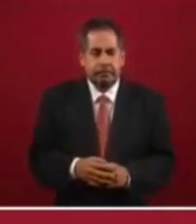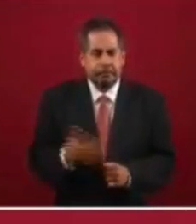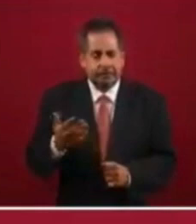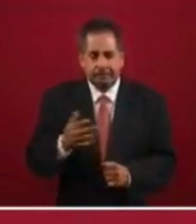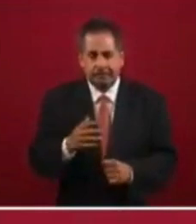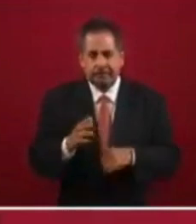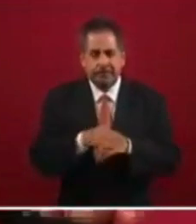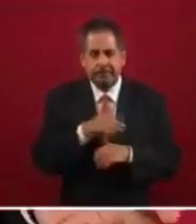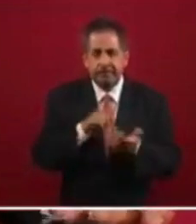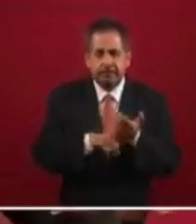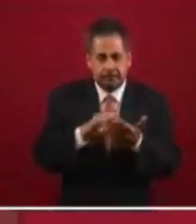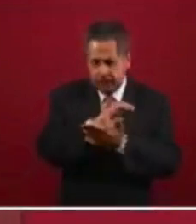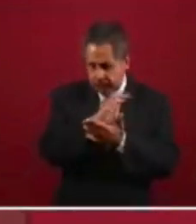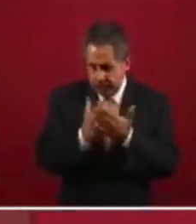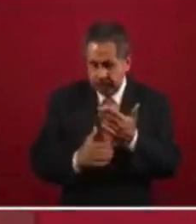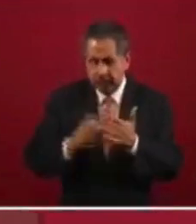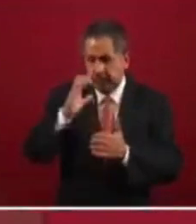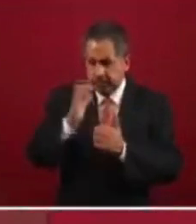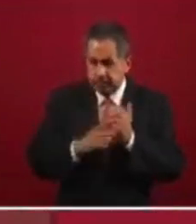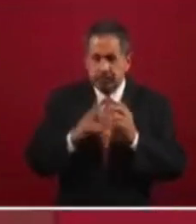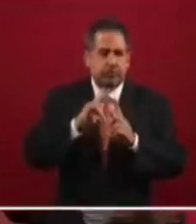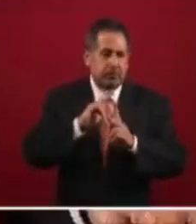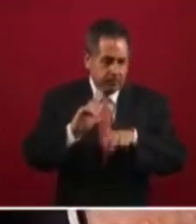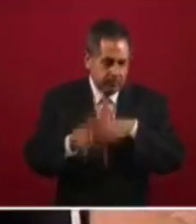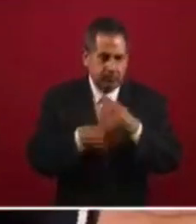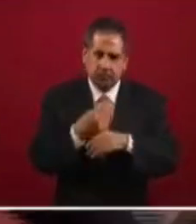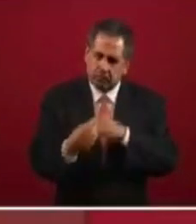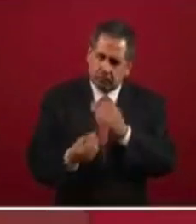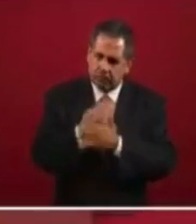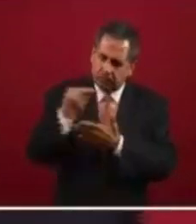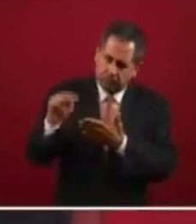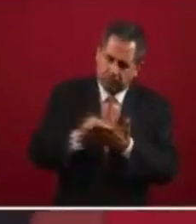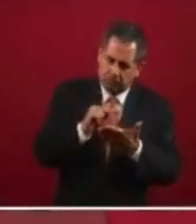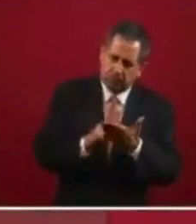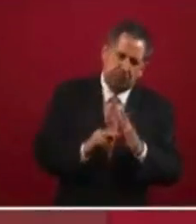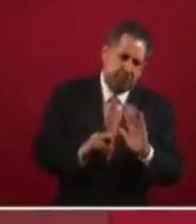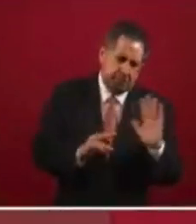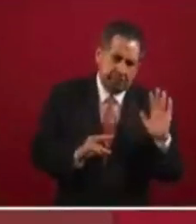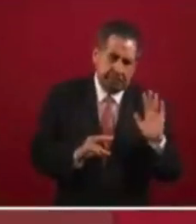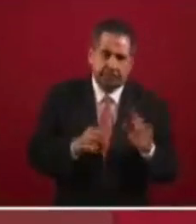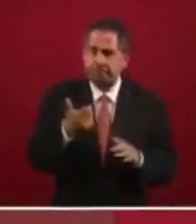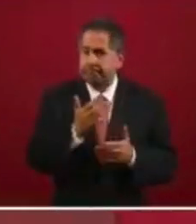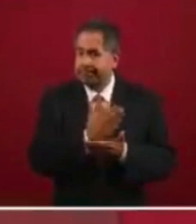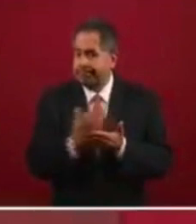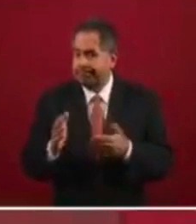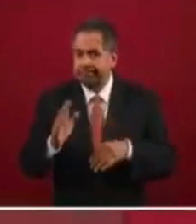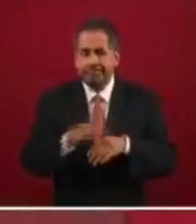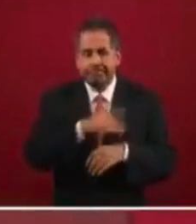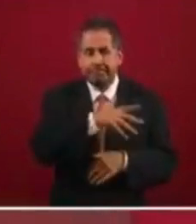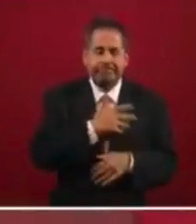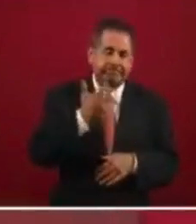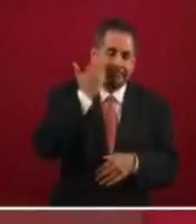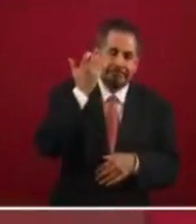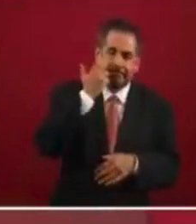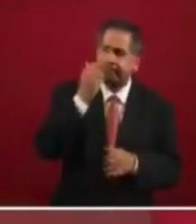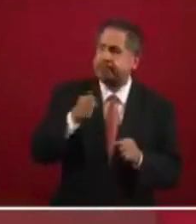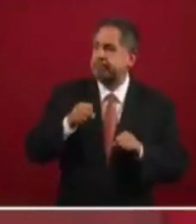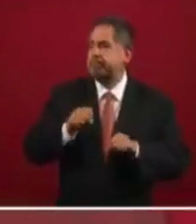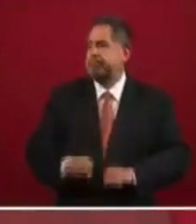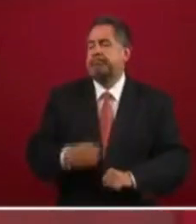es porque se venció un contrato y se está renovando, pero otras veces es porque quieren mantener